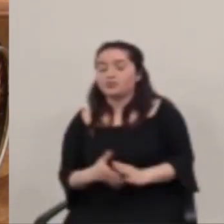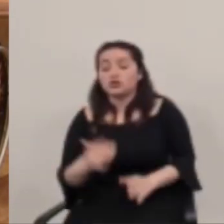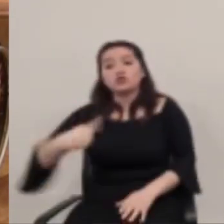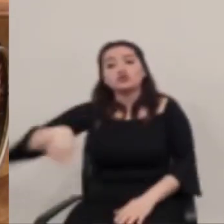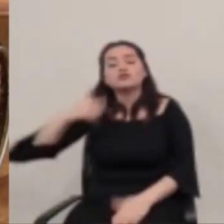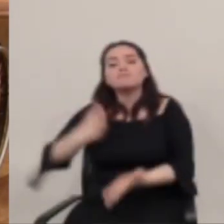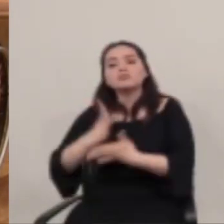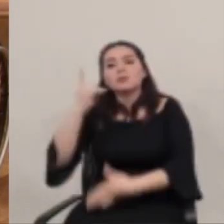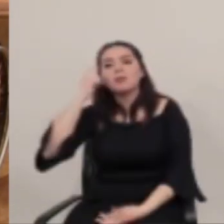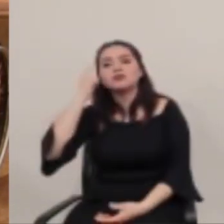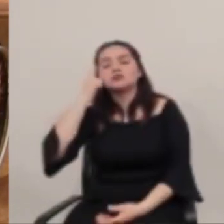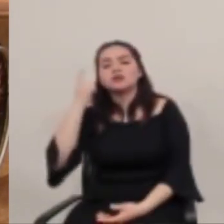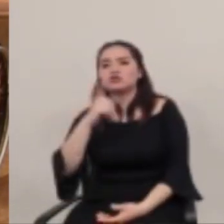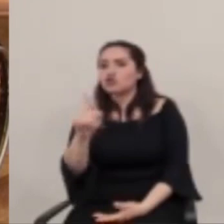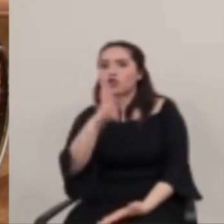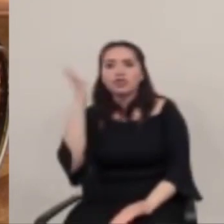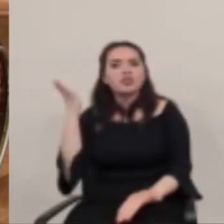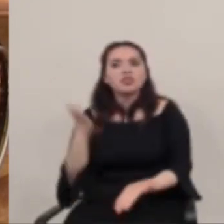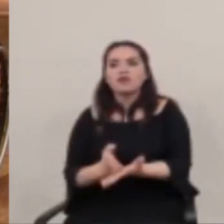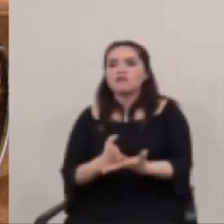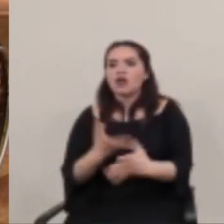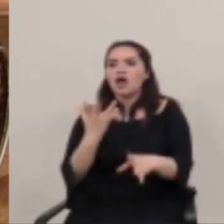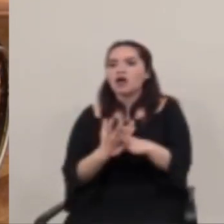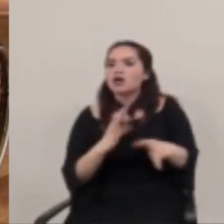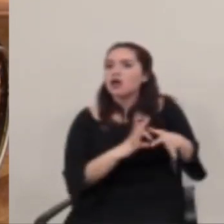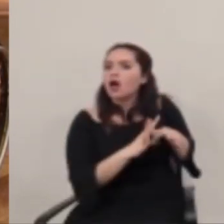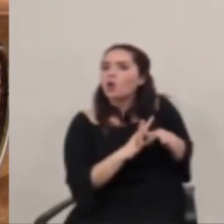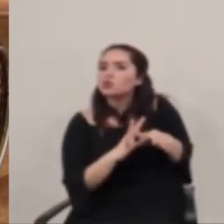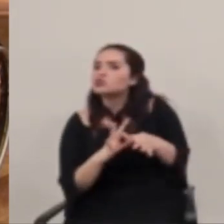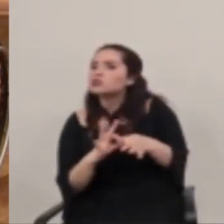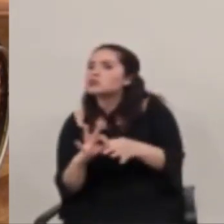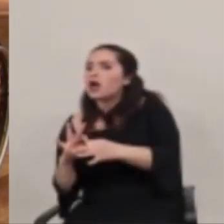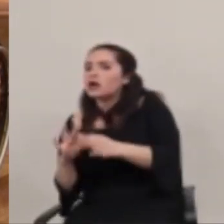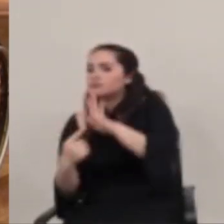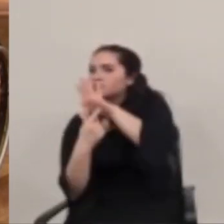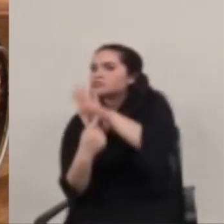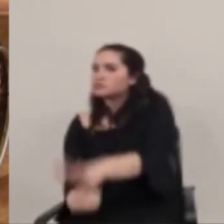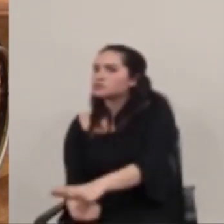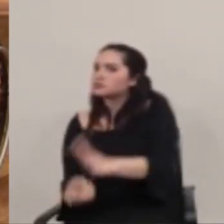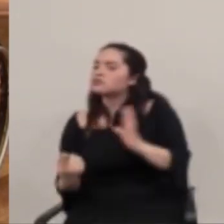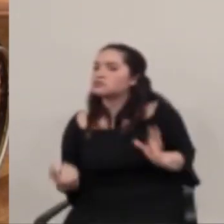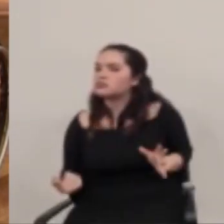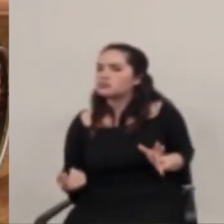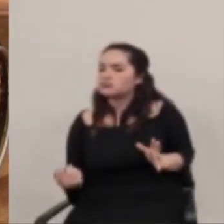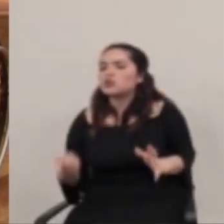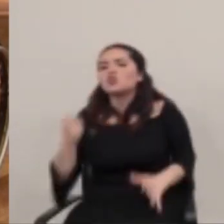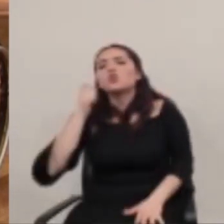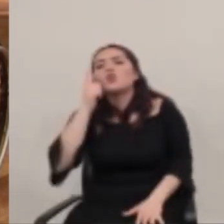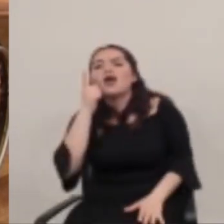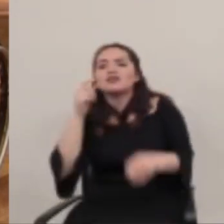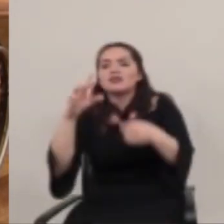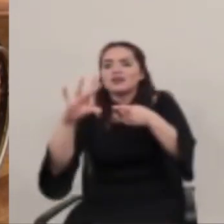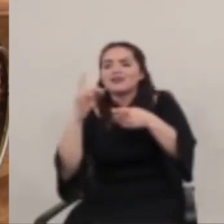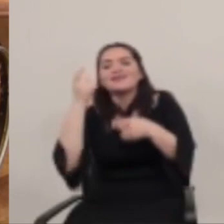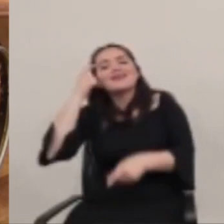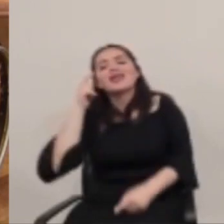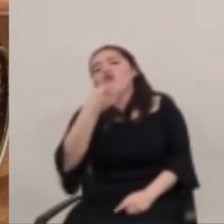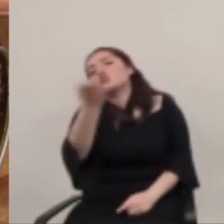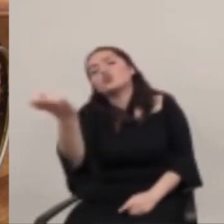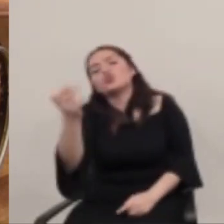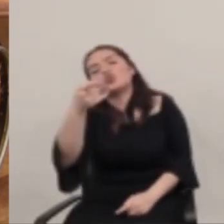pensar... No debiera haber ninguna causa para discriminar. Pero ¿cuáles crees tú que son